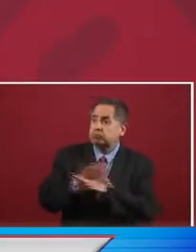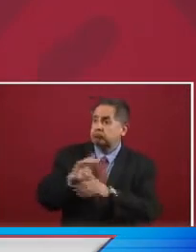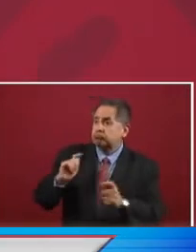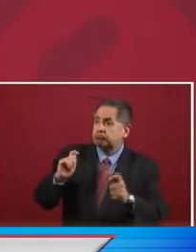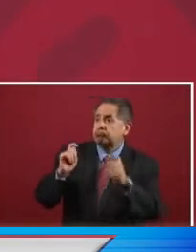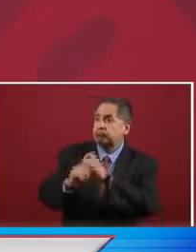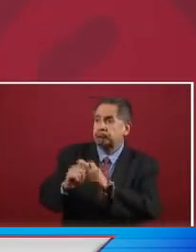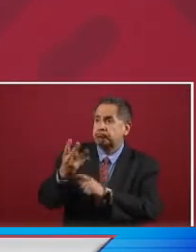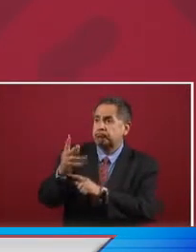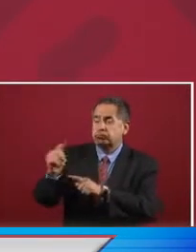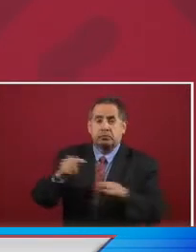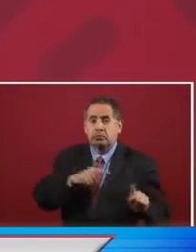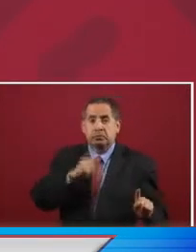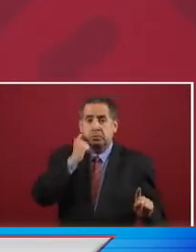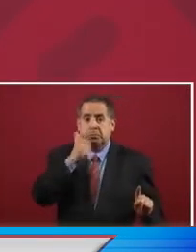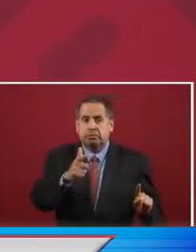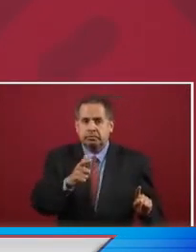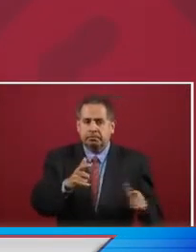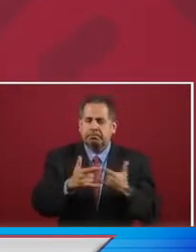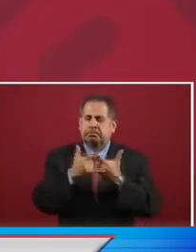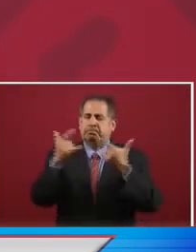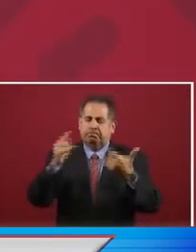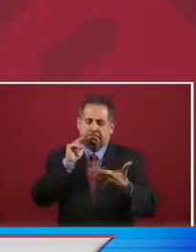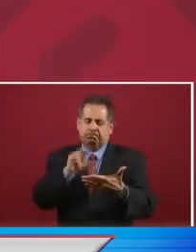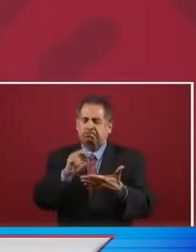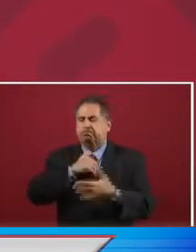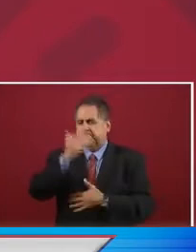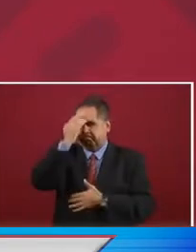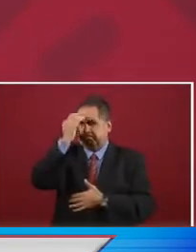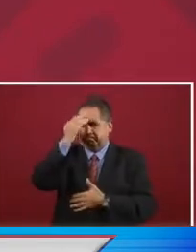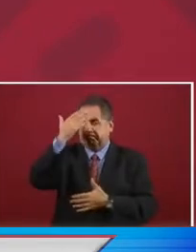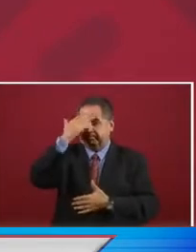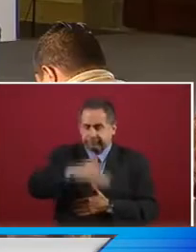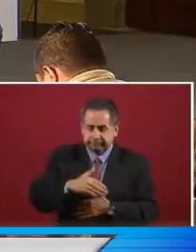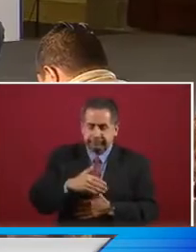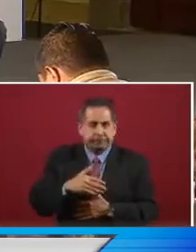Se llevan cambios importantes y no se dará marcha atrás. Se termina